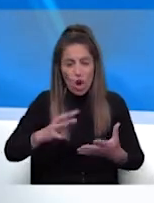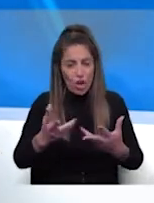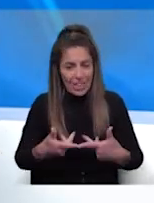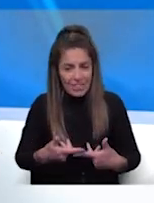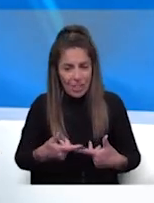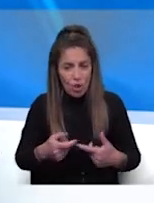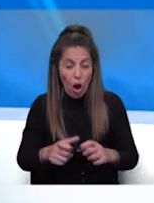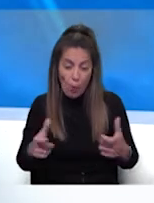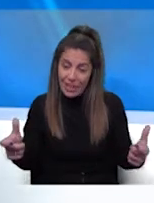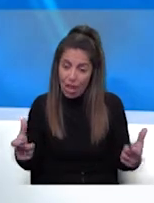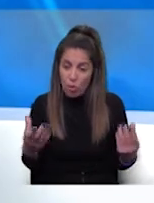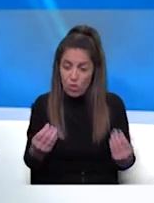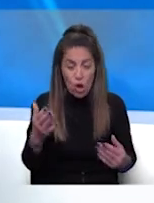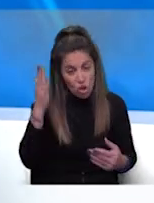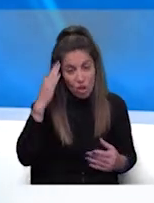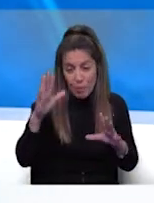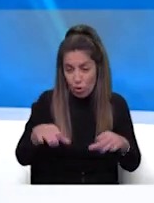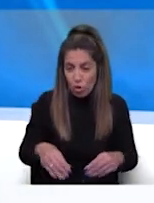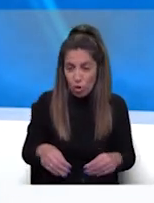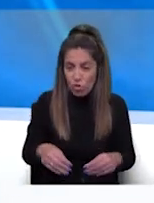ha aumentado muchísimo, lo sabemos todos.